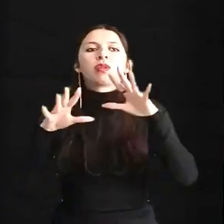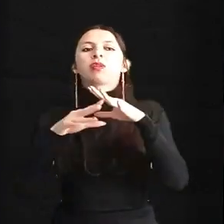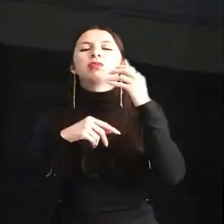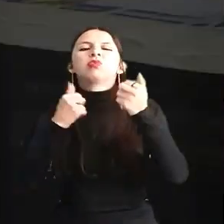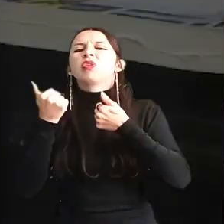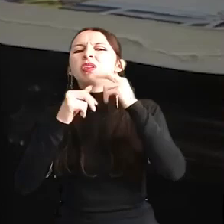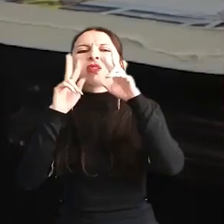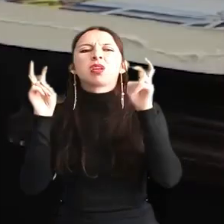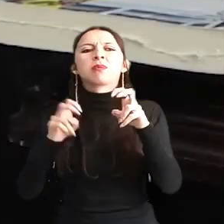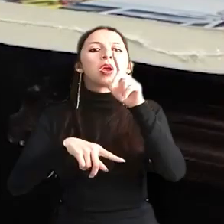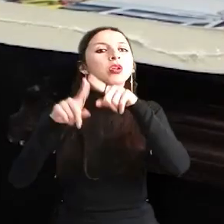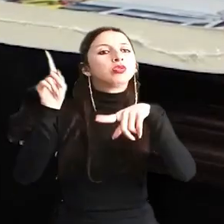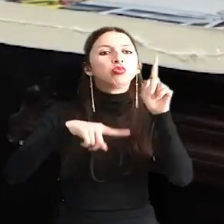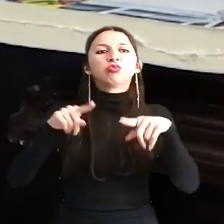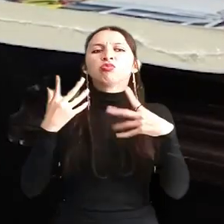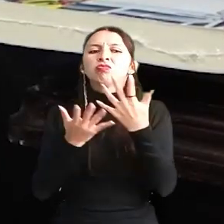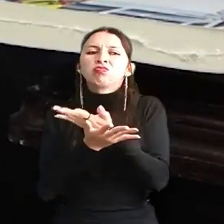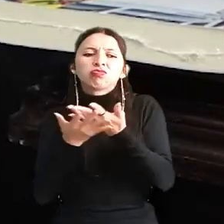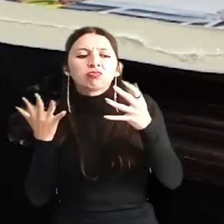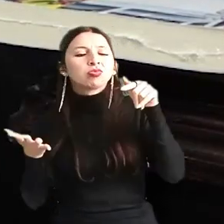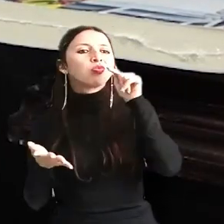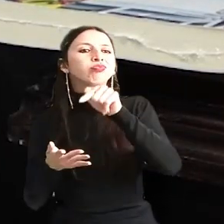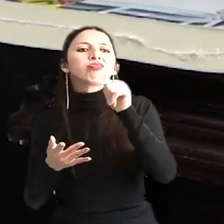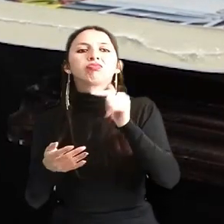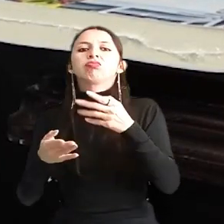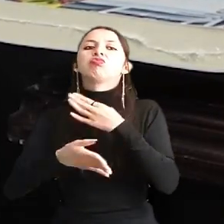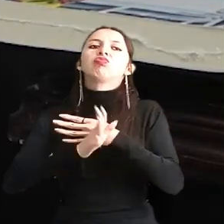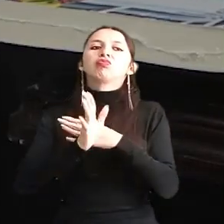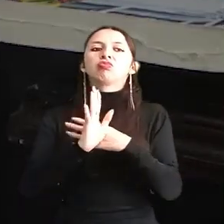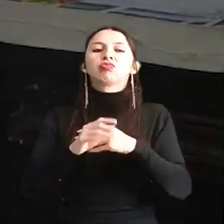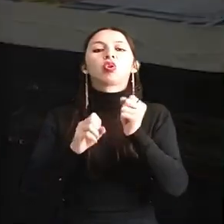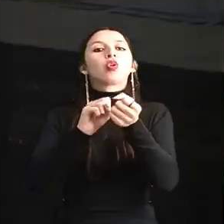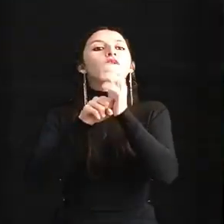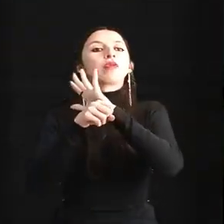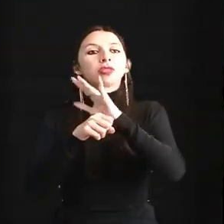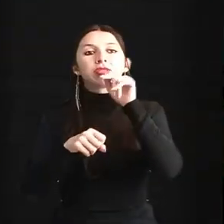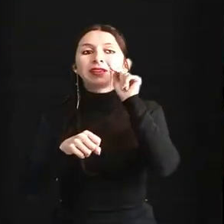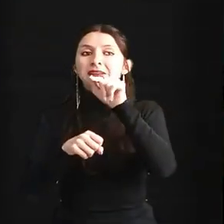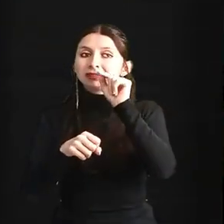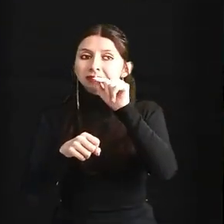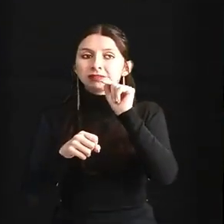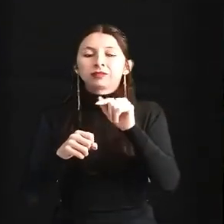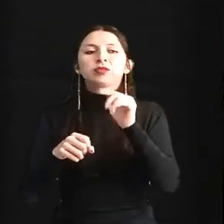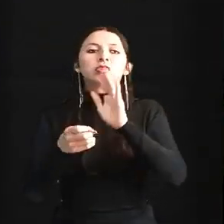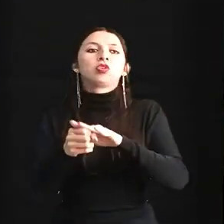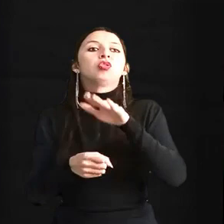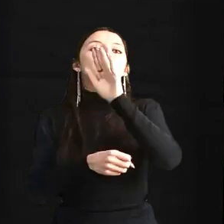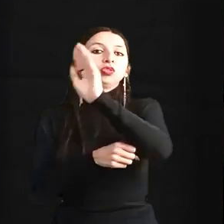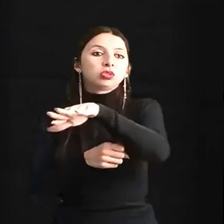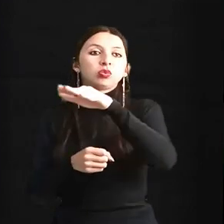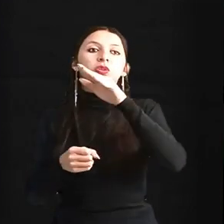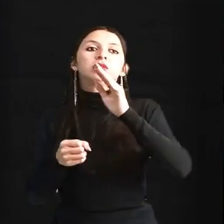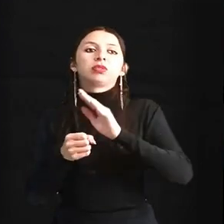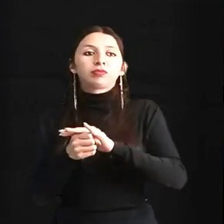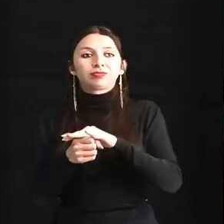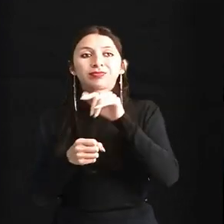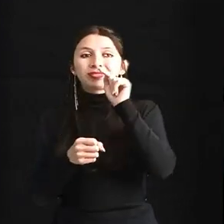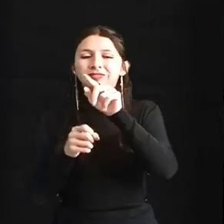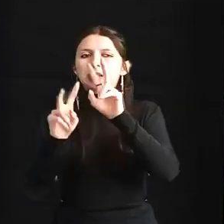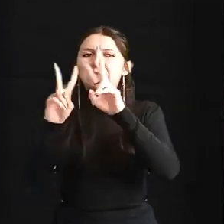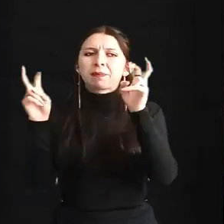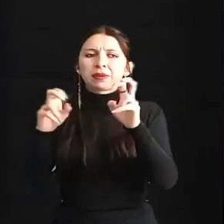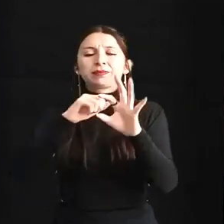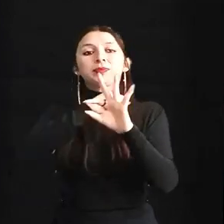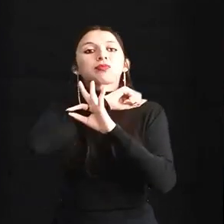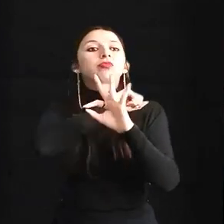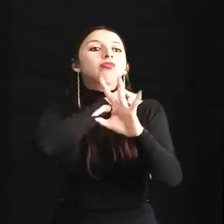es de salud pública está enmarcado en algunos aspectos de la pandemia Porque todavía la estamos viviendo algunas consecuencias